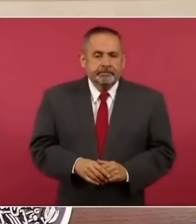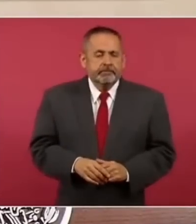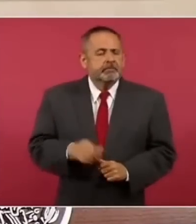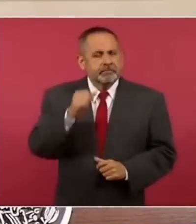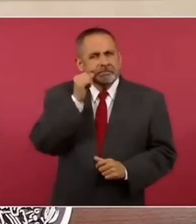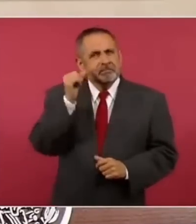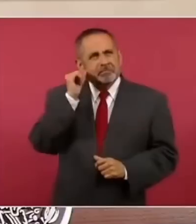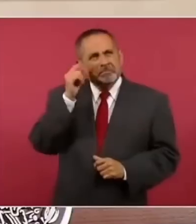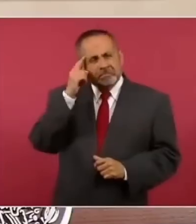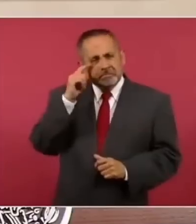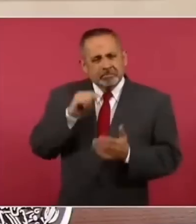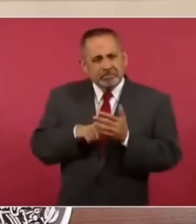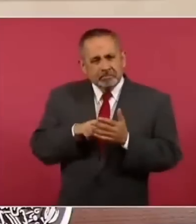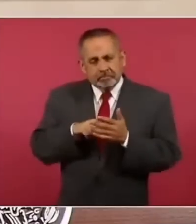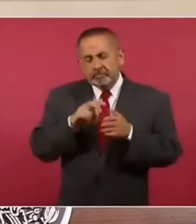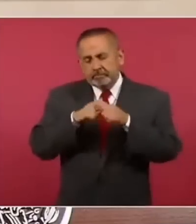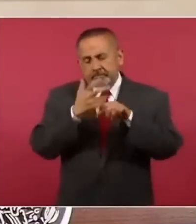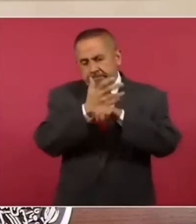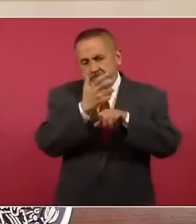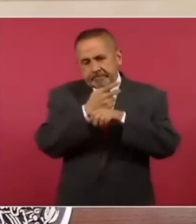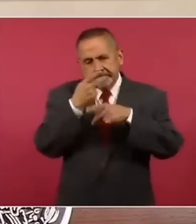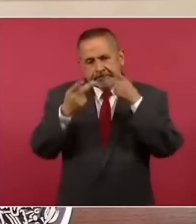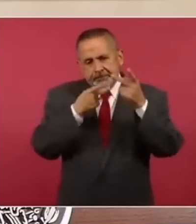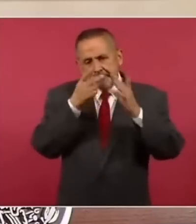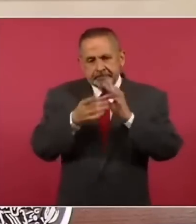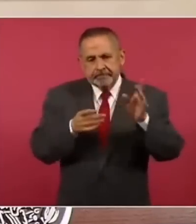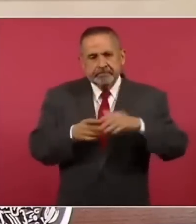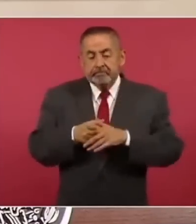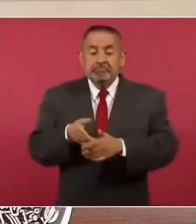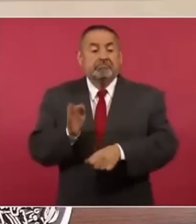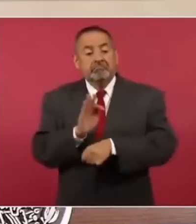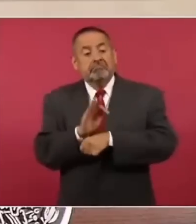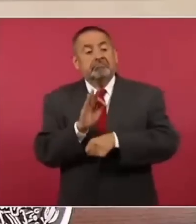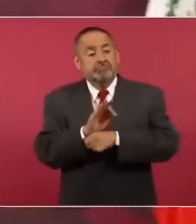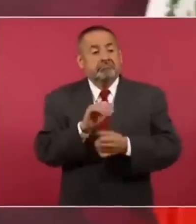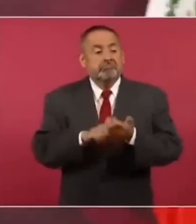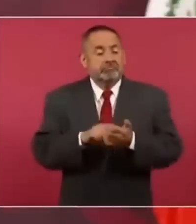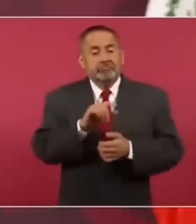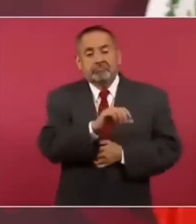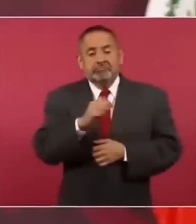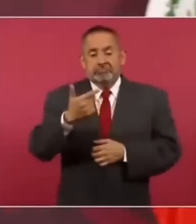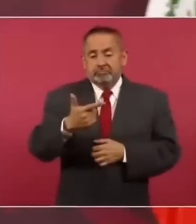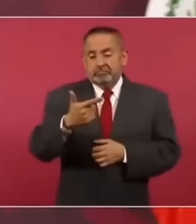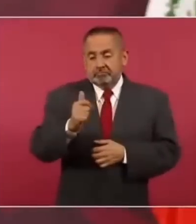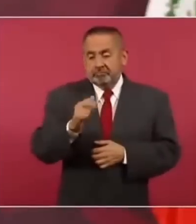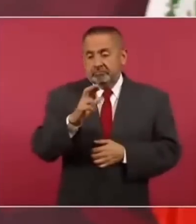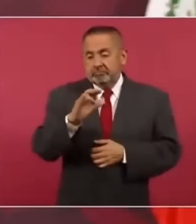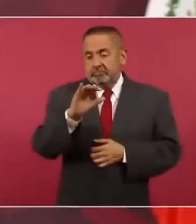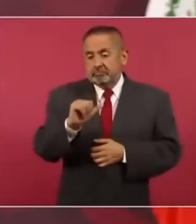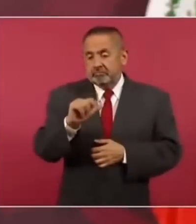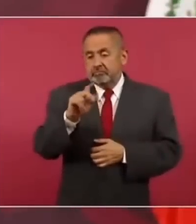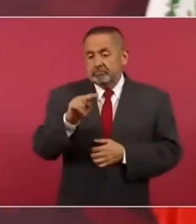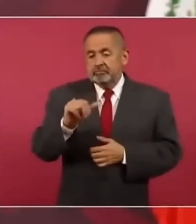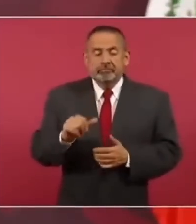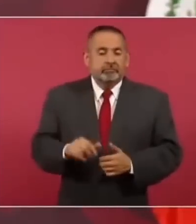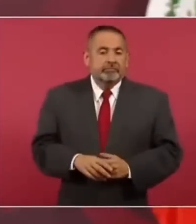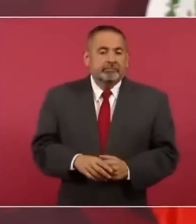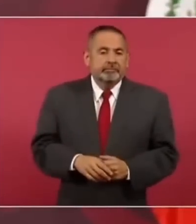ayer, creo, allá en Estados Unidos, está defendiendo a García Luna.